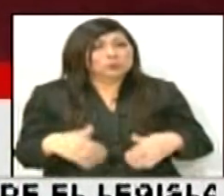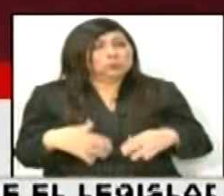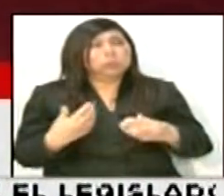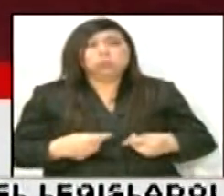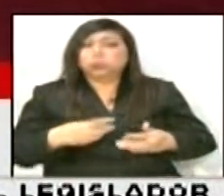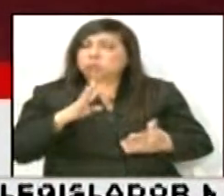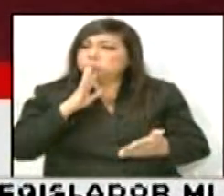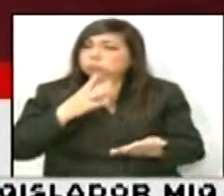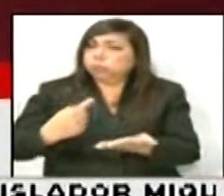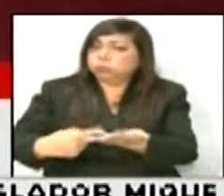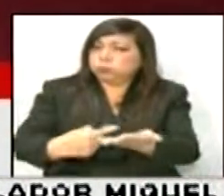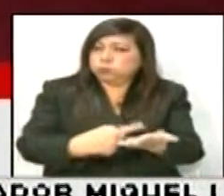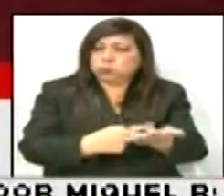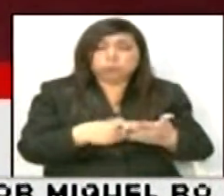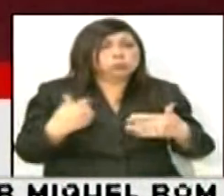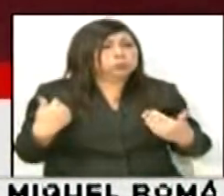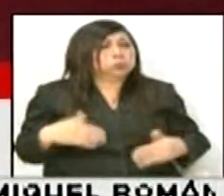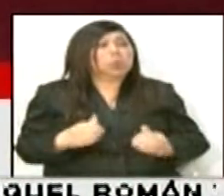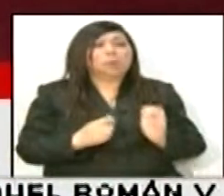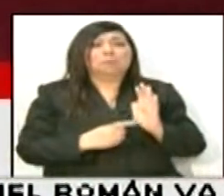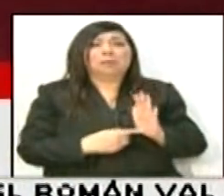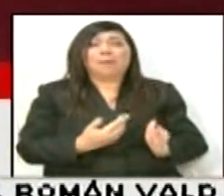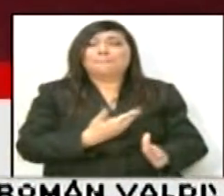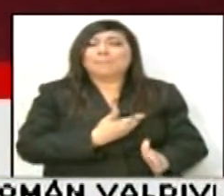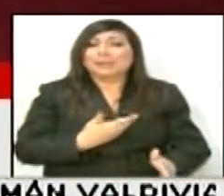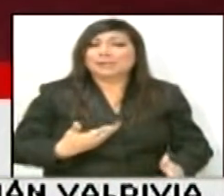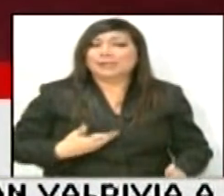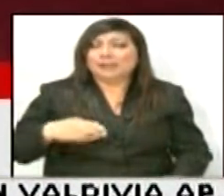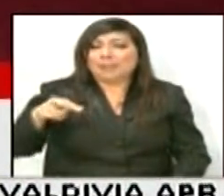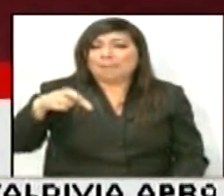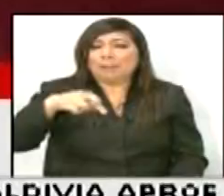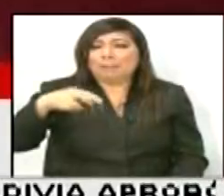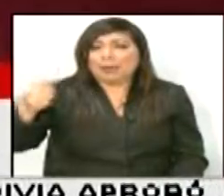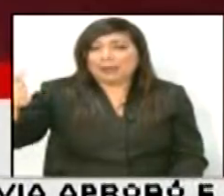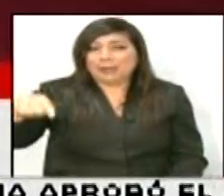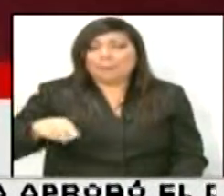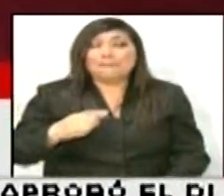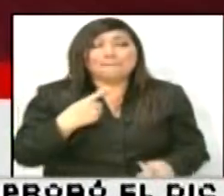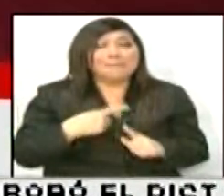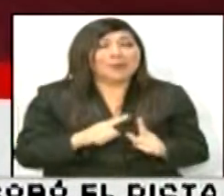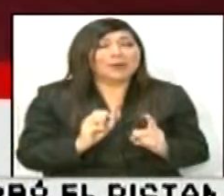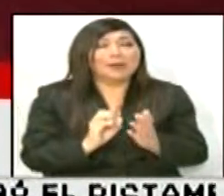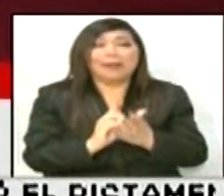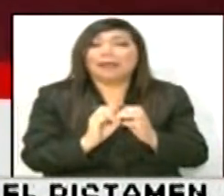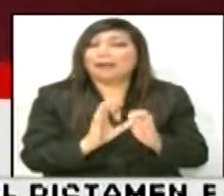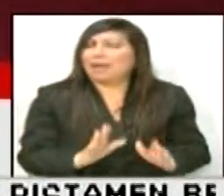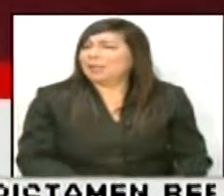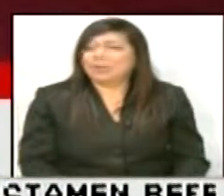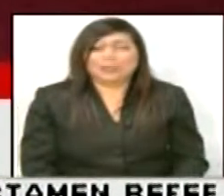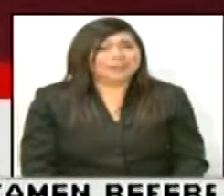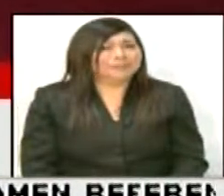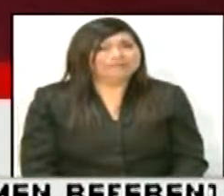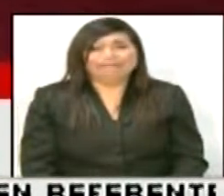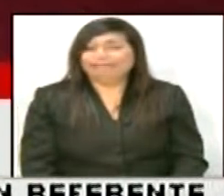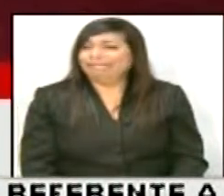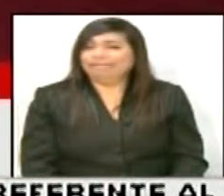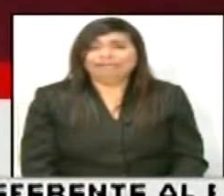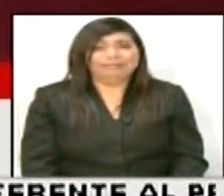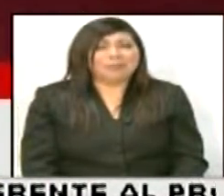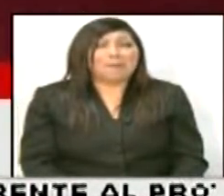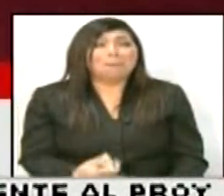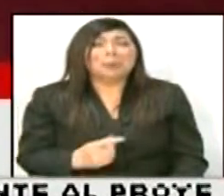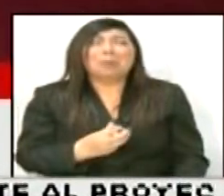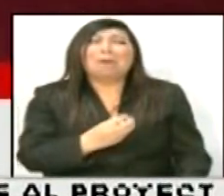que se abra el debate con la presencia del presidente de la República, pero es claro de que no estamos hablando